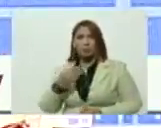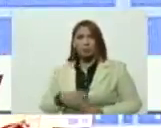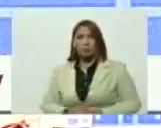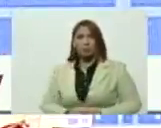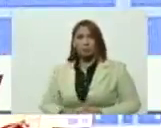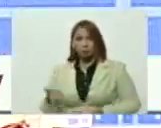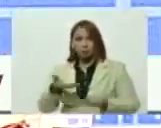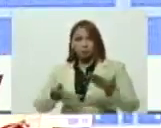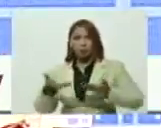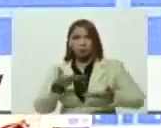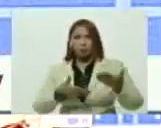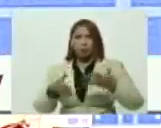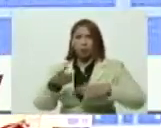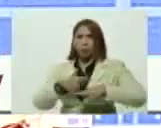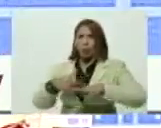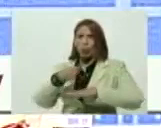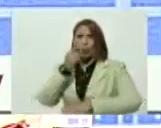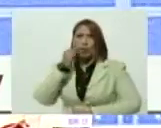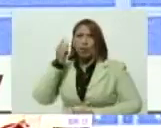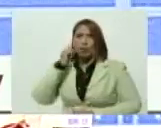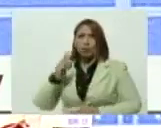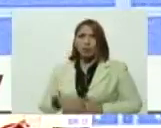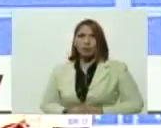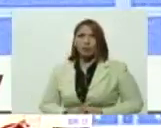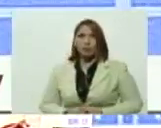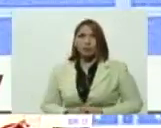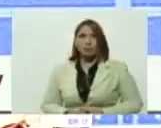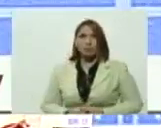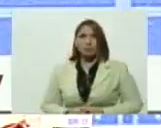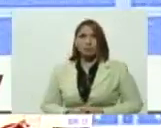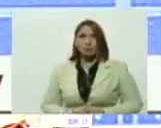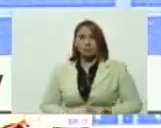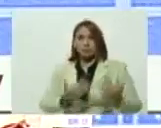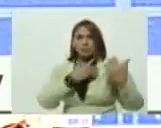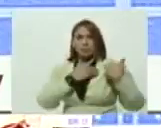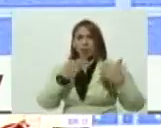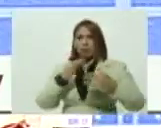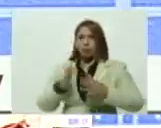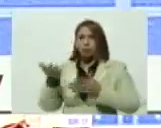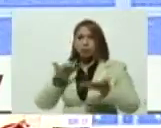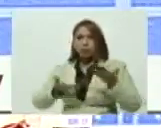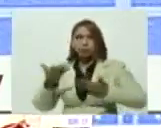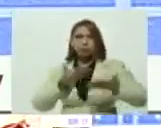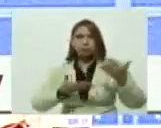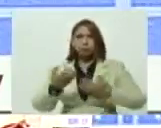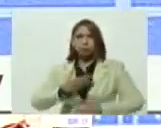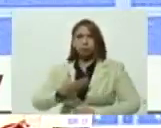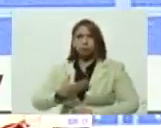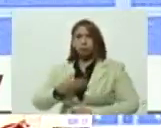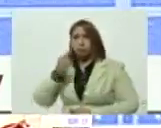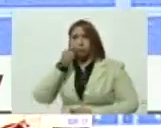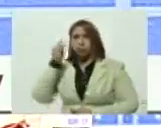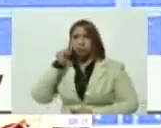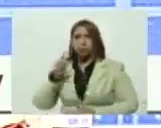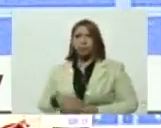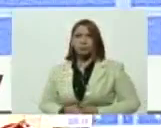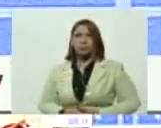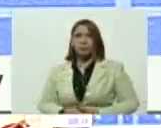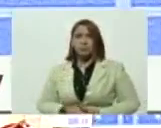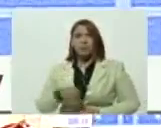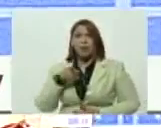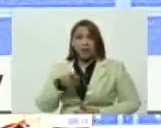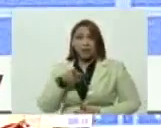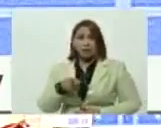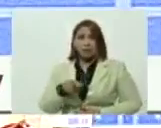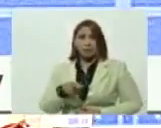articulación con los gobernadores y gobernadoras, Ana Fuentes, responsable de la articulación con los alcaldes y alcaldesas. Allí,